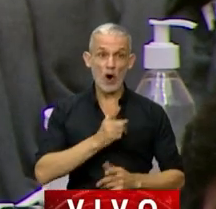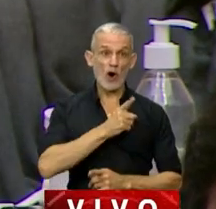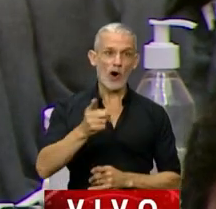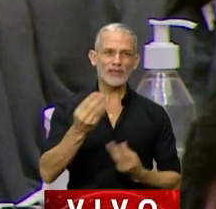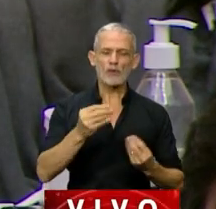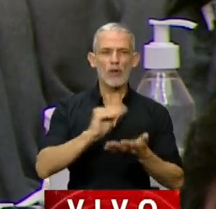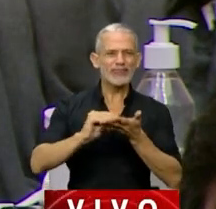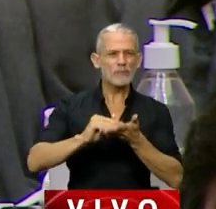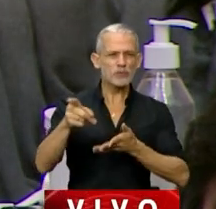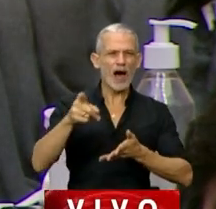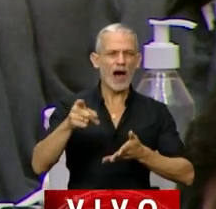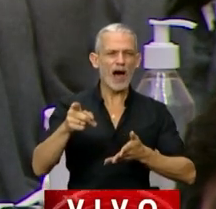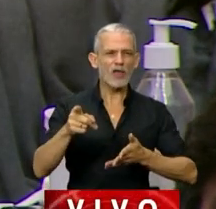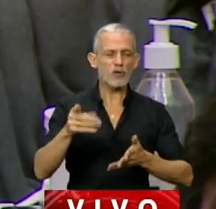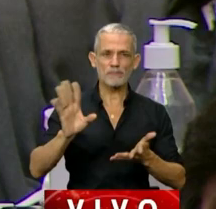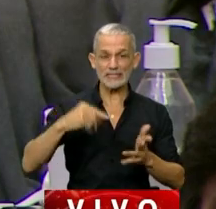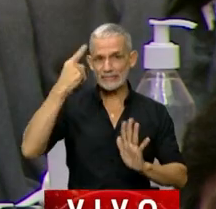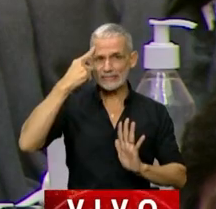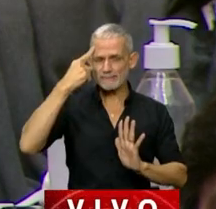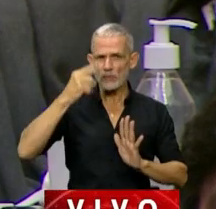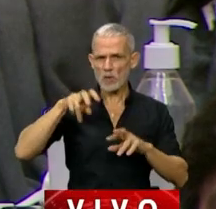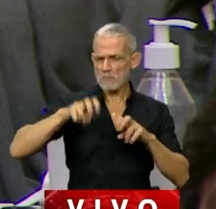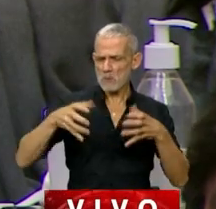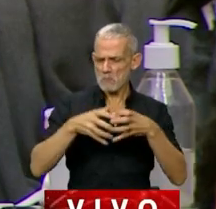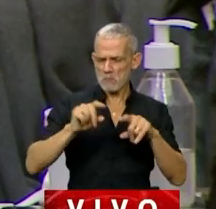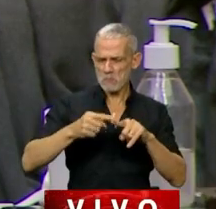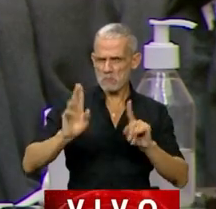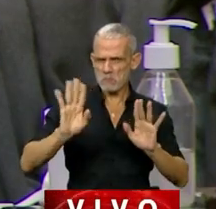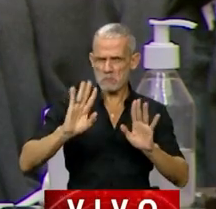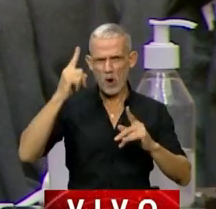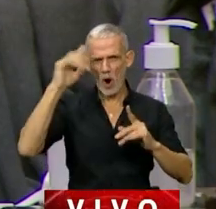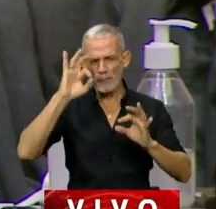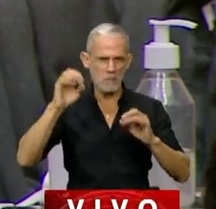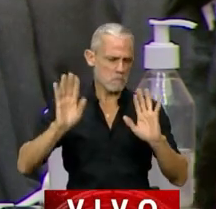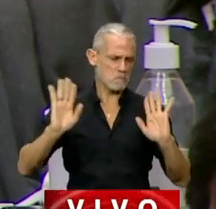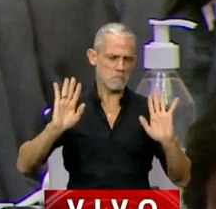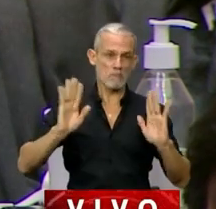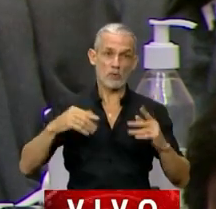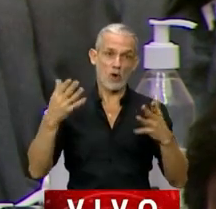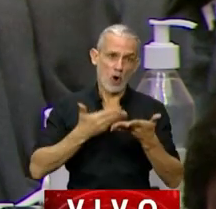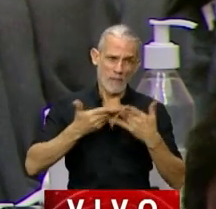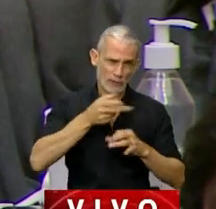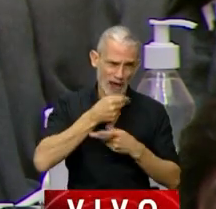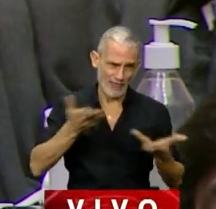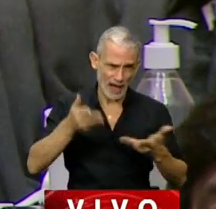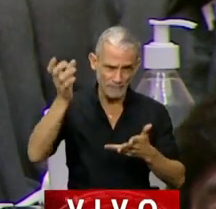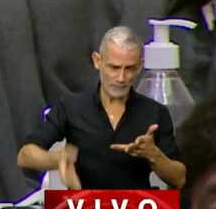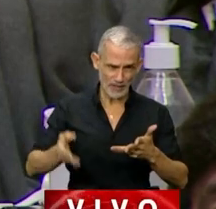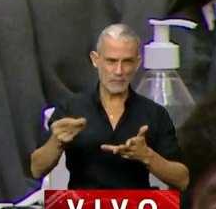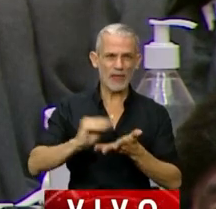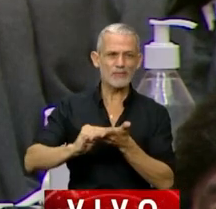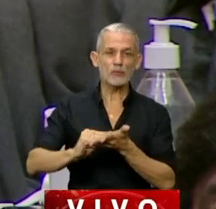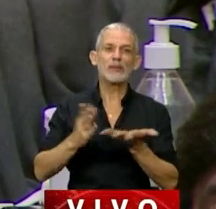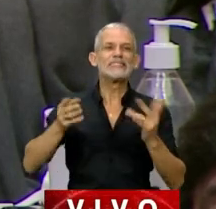un diputado que, aunque no comparta bancada, no comparta ideología, prácticamente no comparto nada,